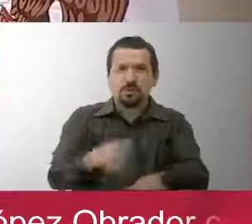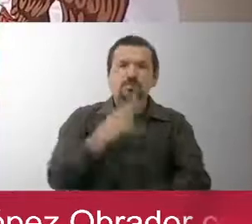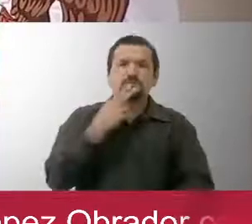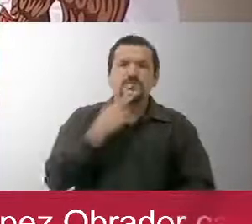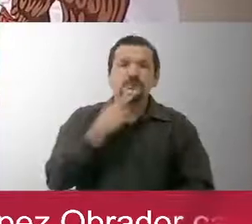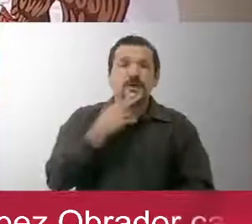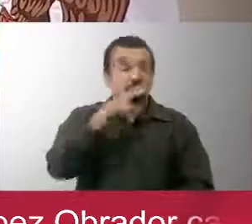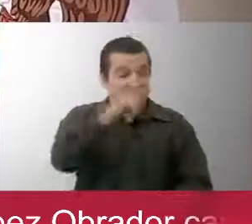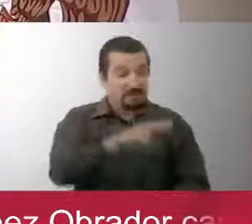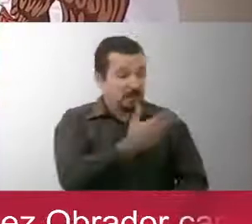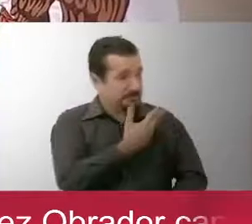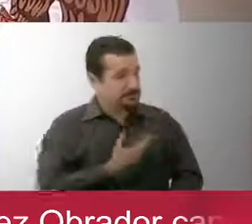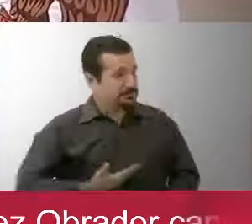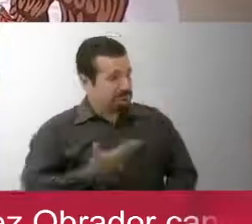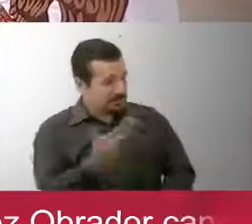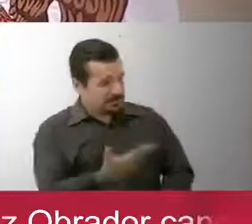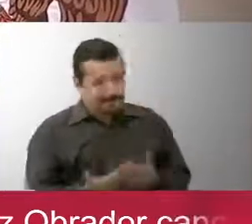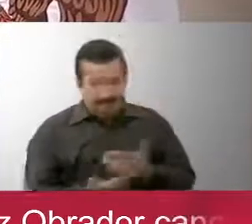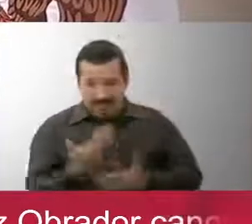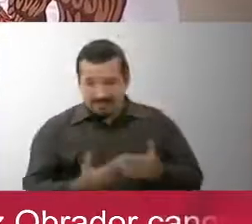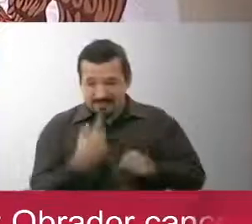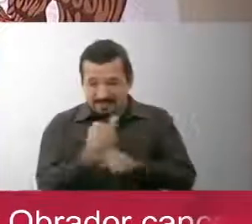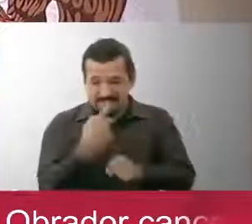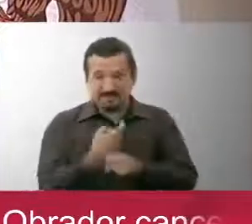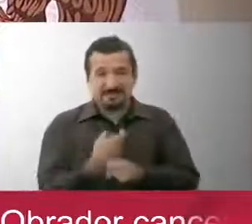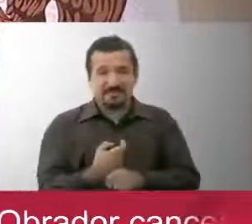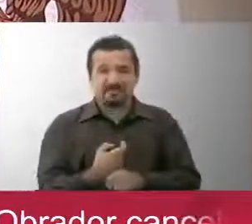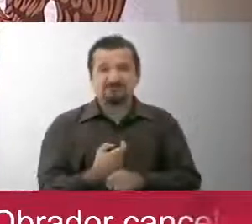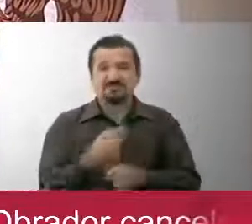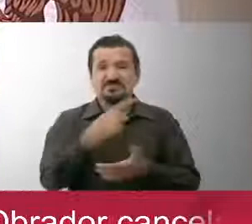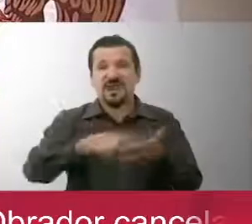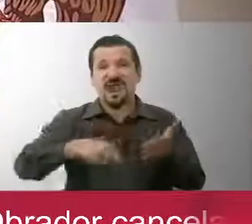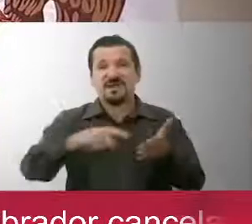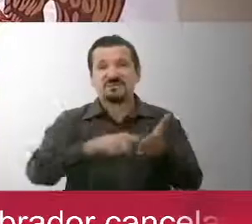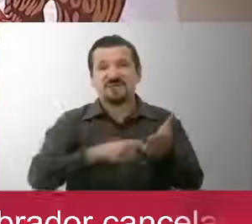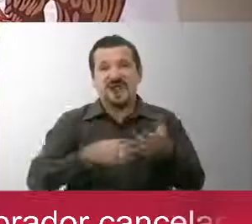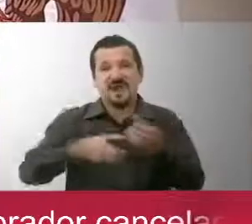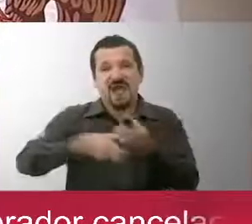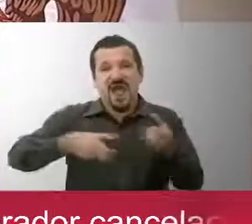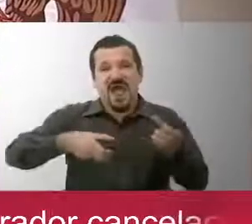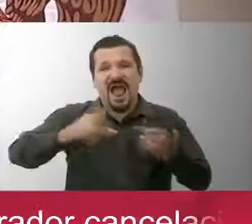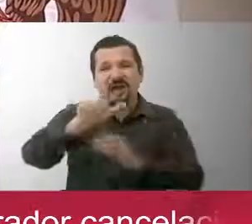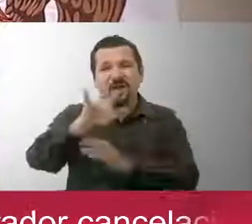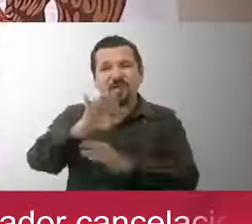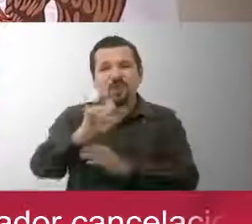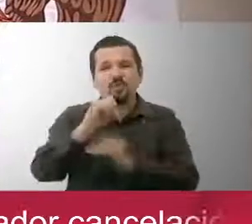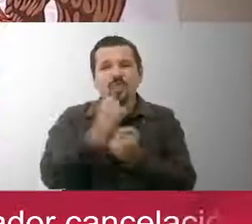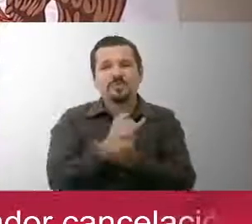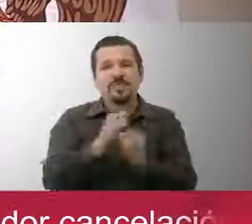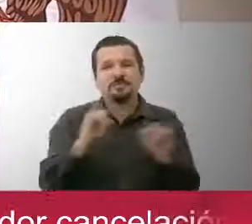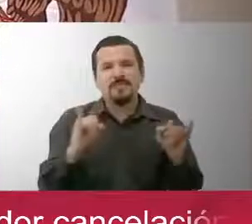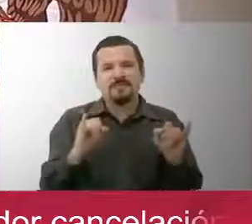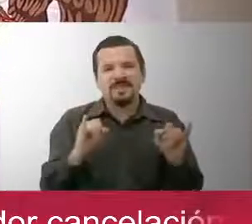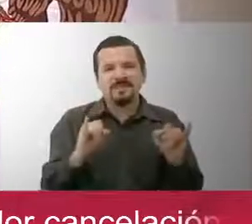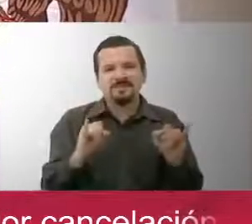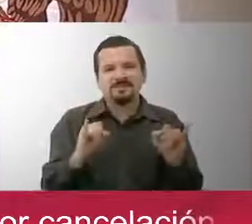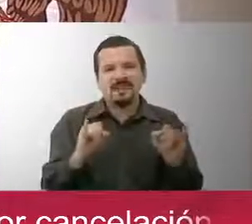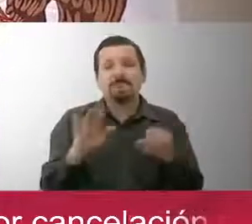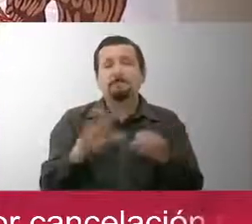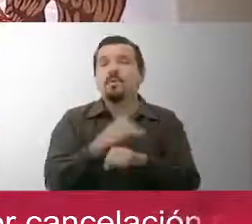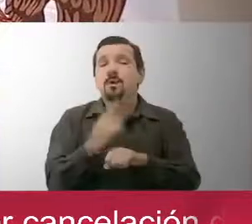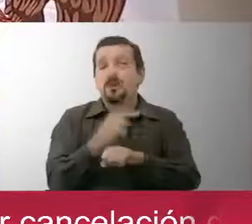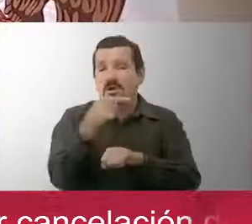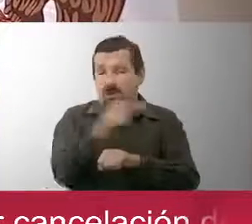presidente antes que nada cancelar en la conducta independencia que fue construido pasando por encima